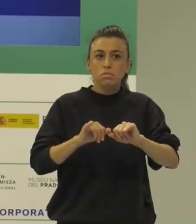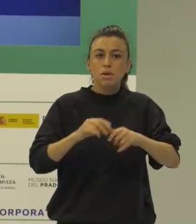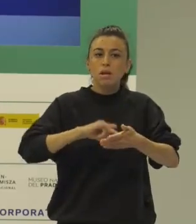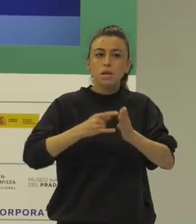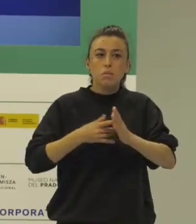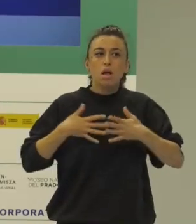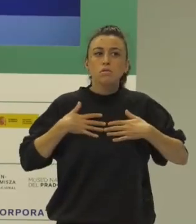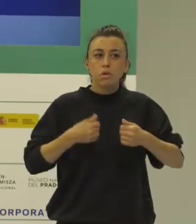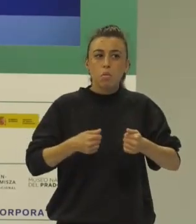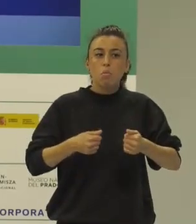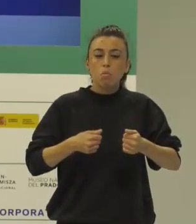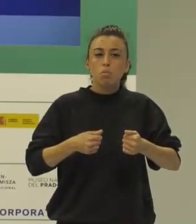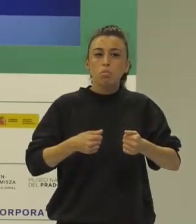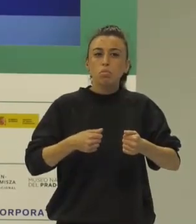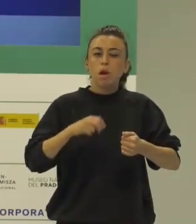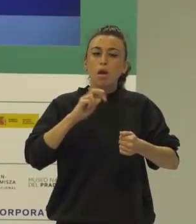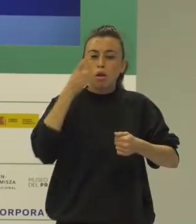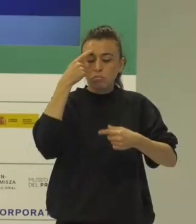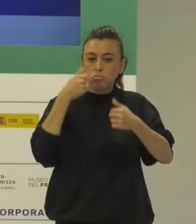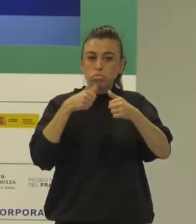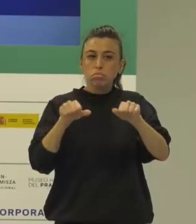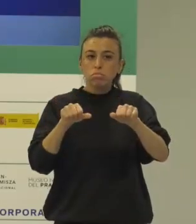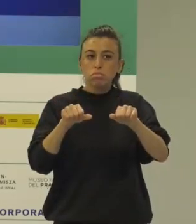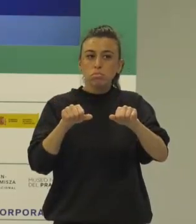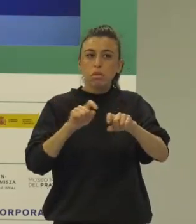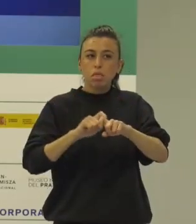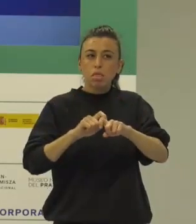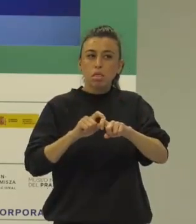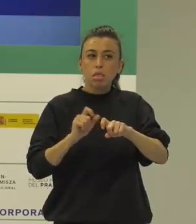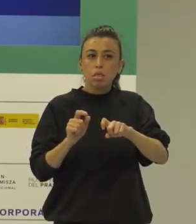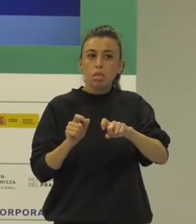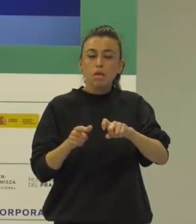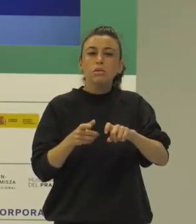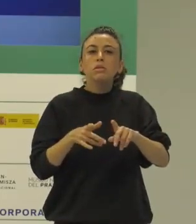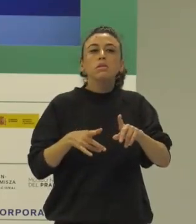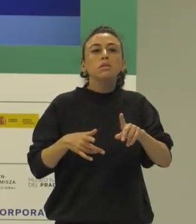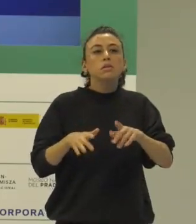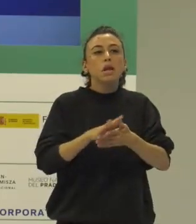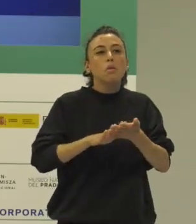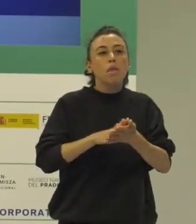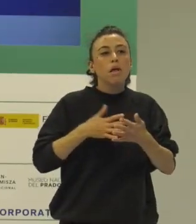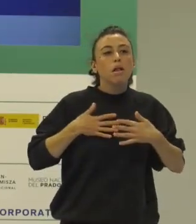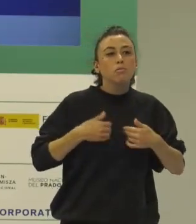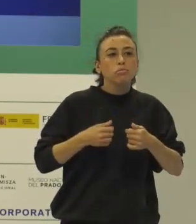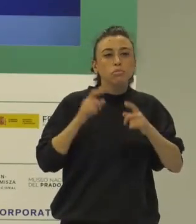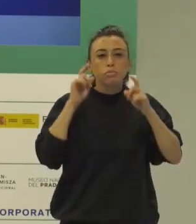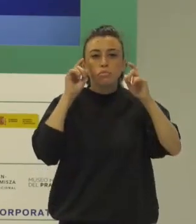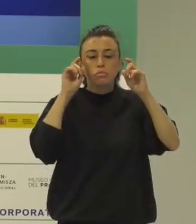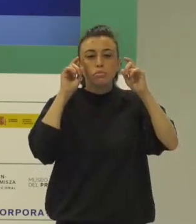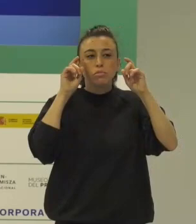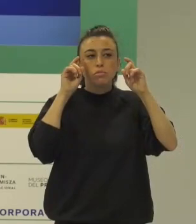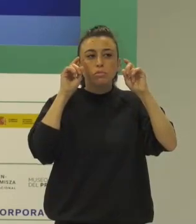otro de los clichés, ¿no? Bueno, cuando se habla de Cuba siempre se habla de educación, de salud y deporte. Y bueno,